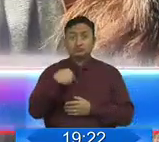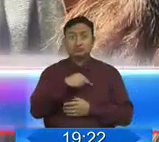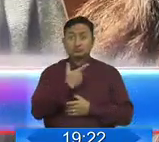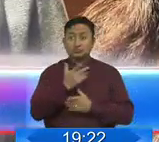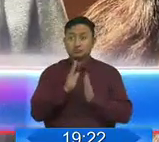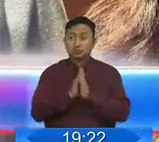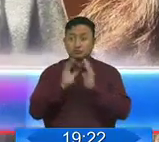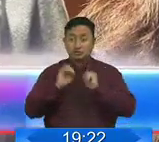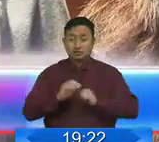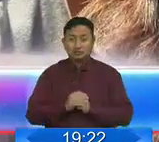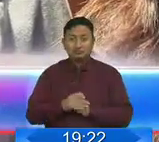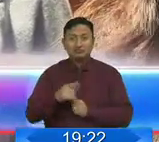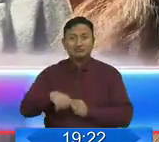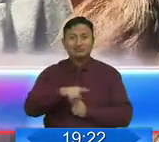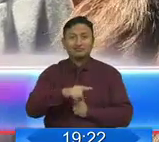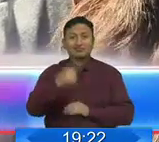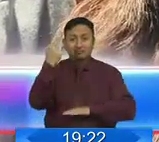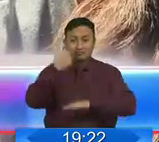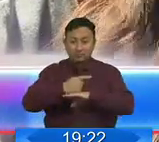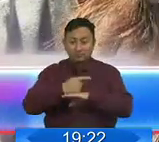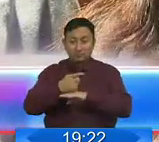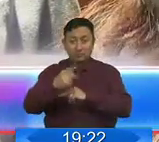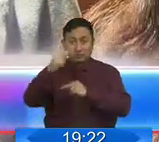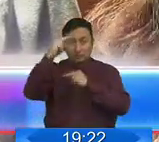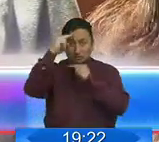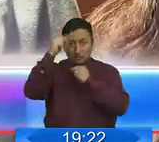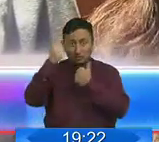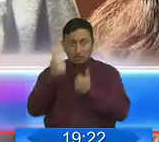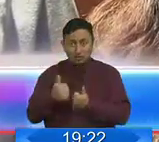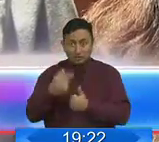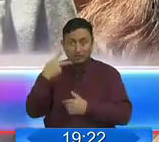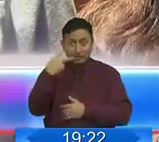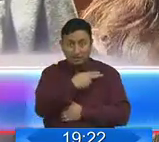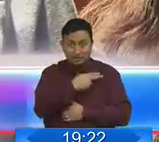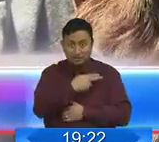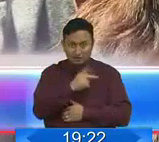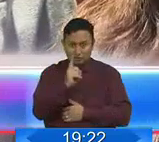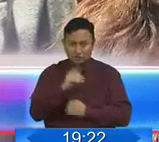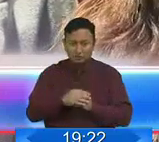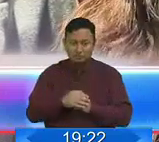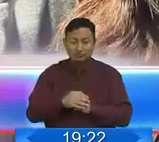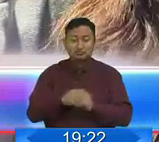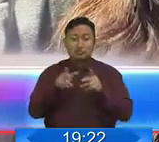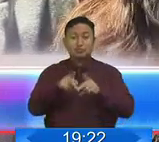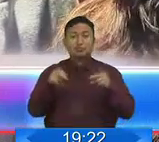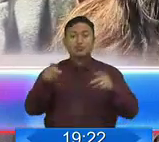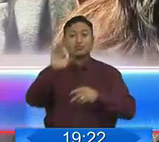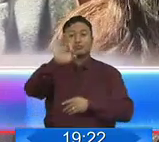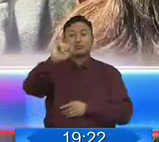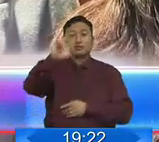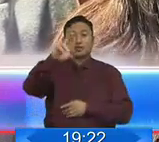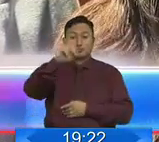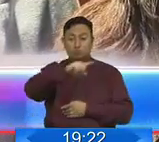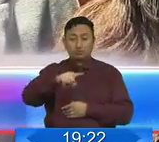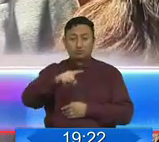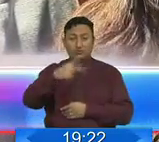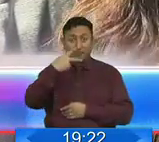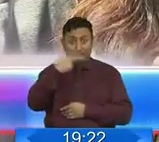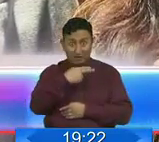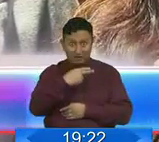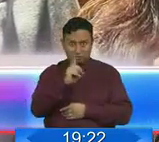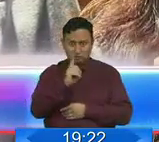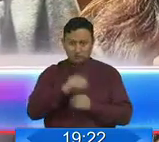de reconocer a ese día y a esa noticia como una noticia falsa. Diario Colombiano El Tiempo no publicó una noticia falsa.